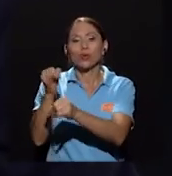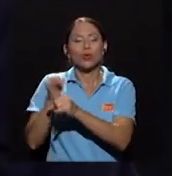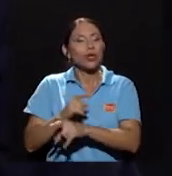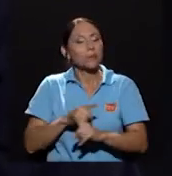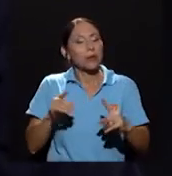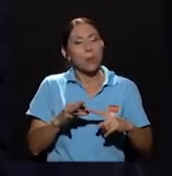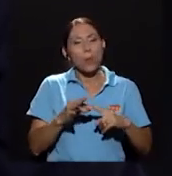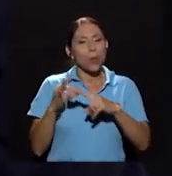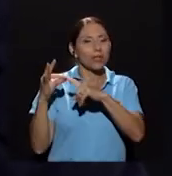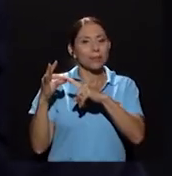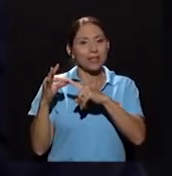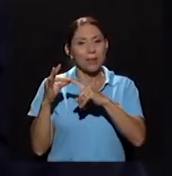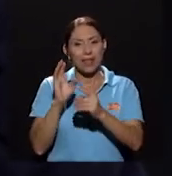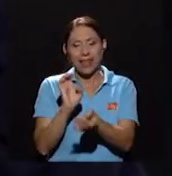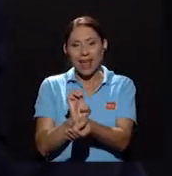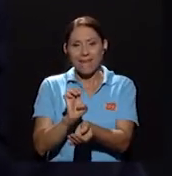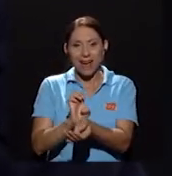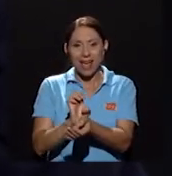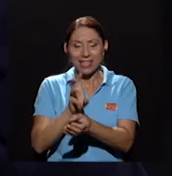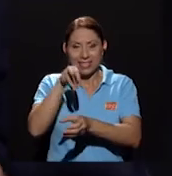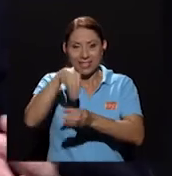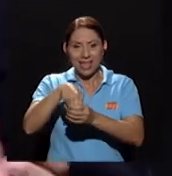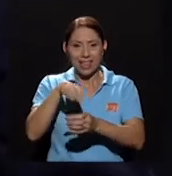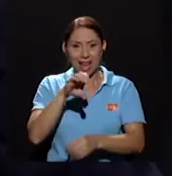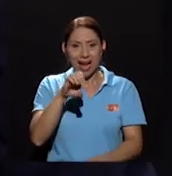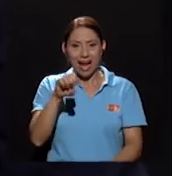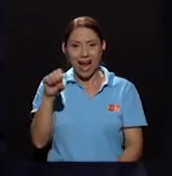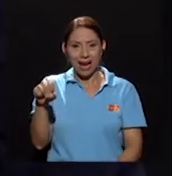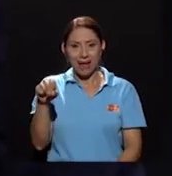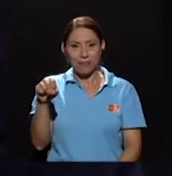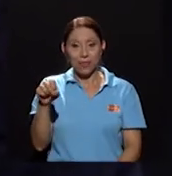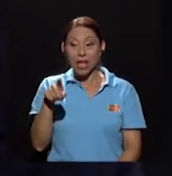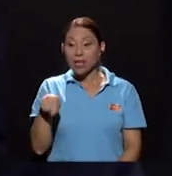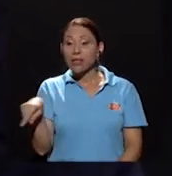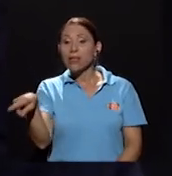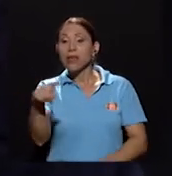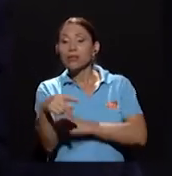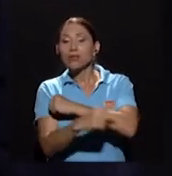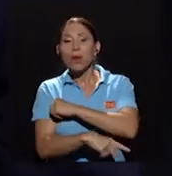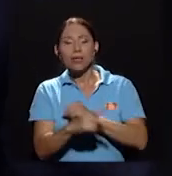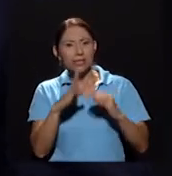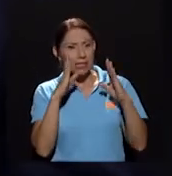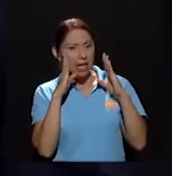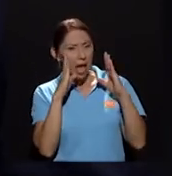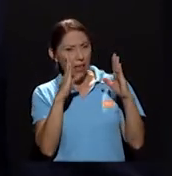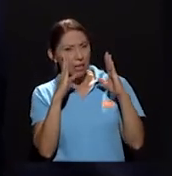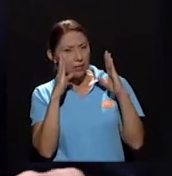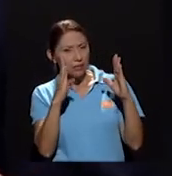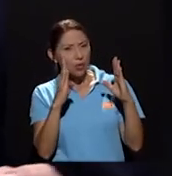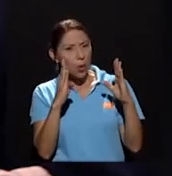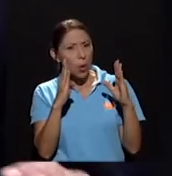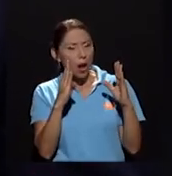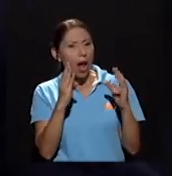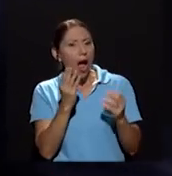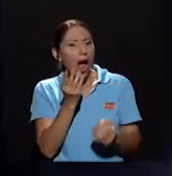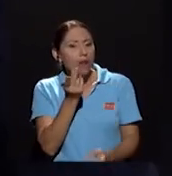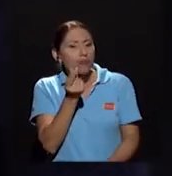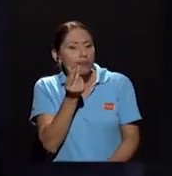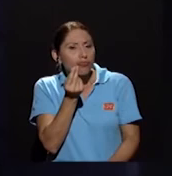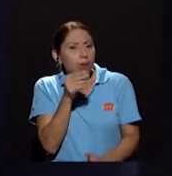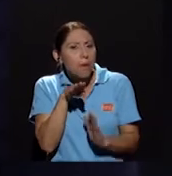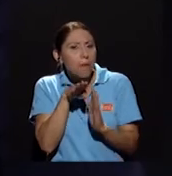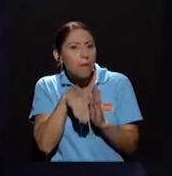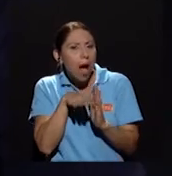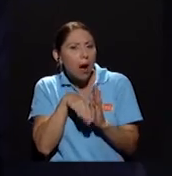de la caja y le prestaron mucha atención al bajo costo de este